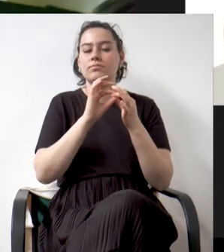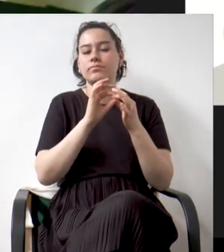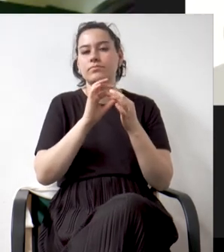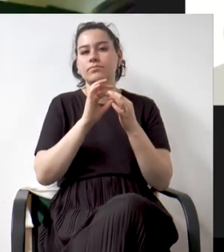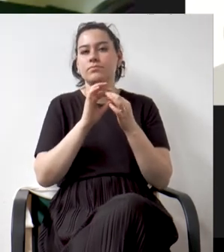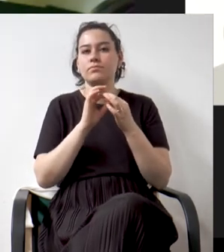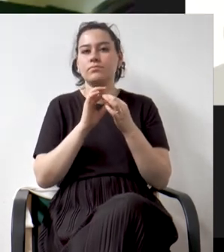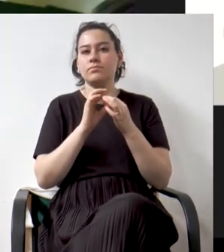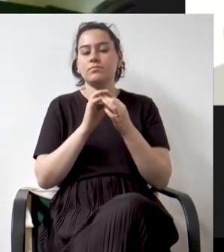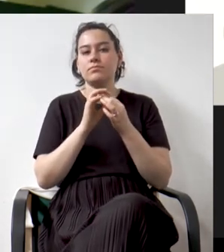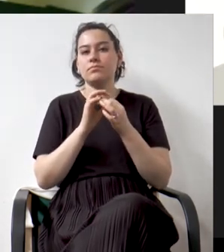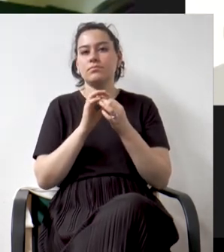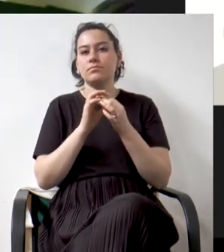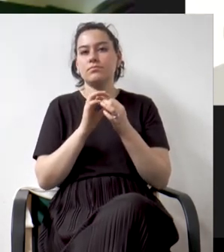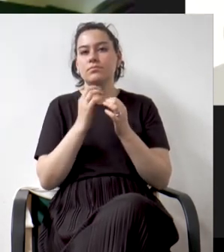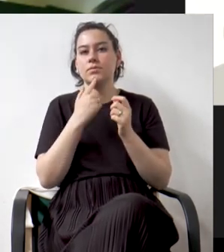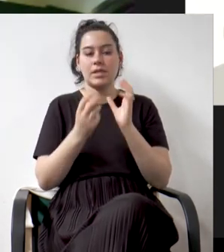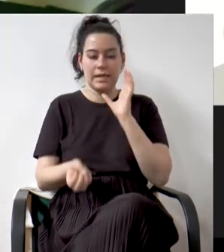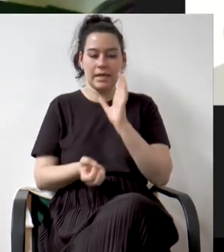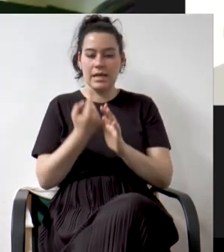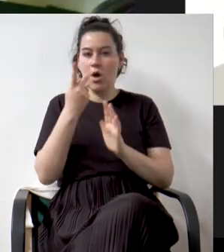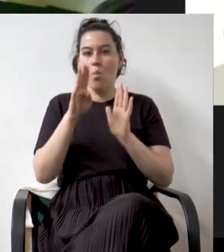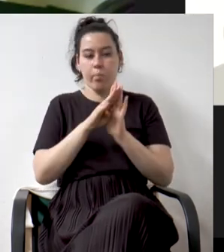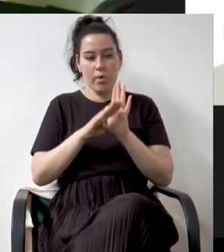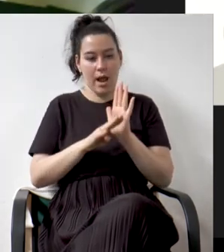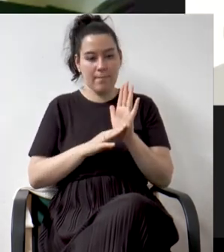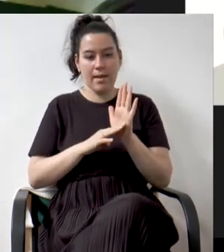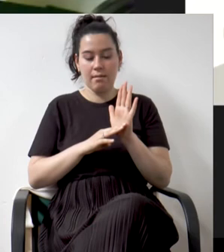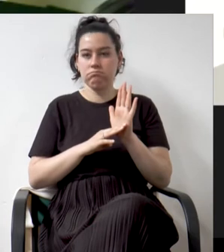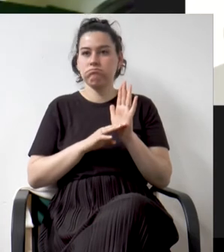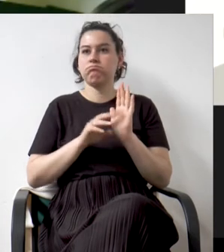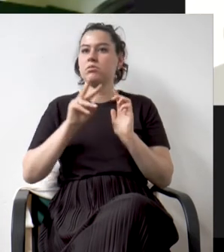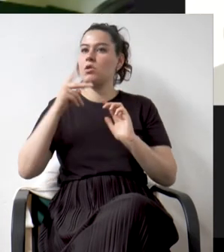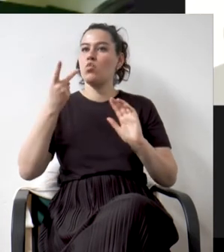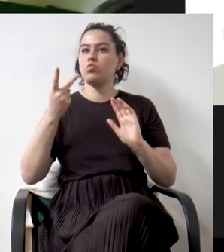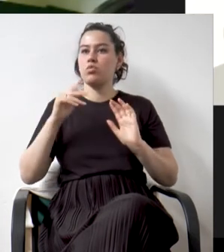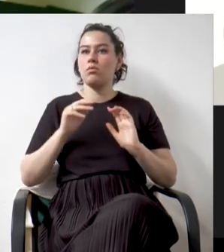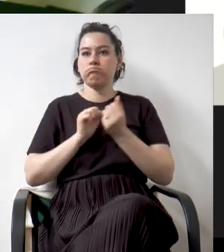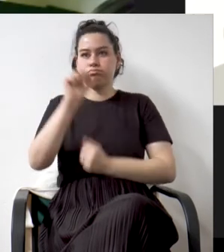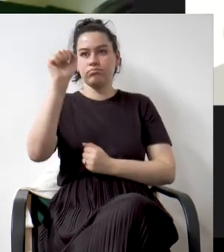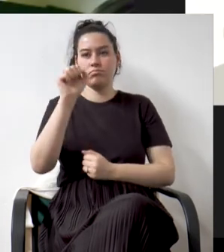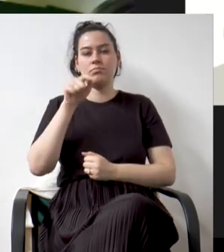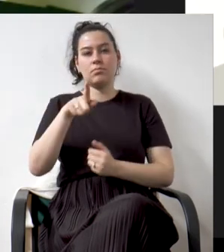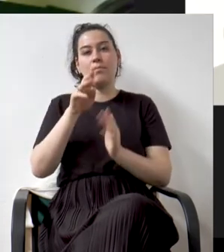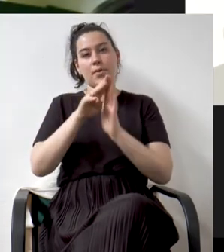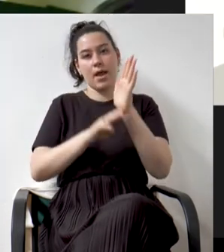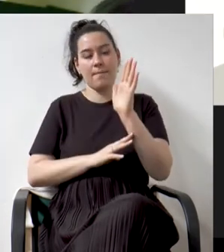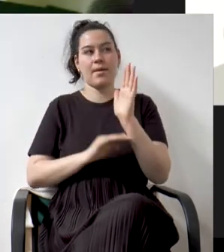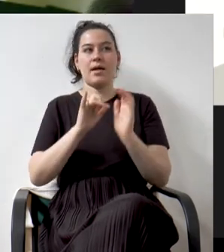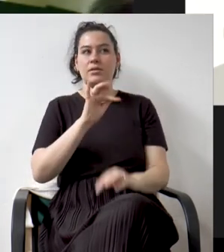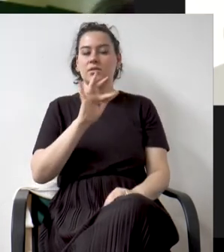no menores que tienen que ver, por ejemplo, con la creación de un programa de maestrías. Un programa de maestrías que ISEF está